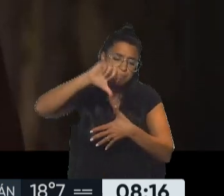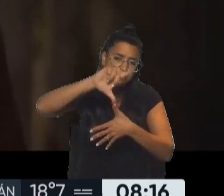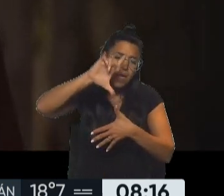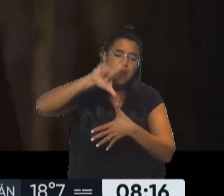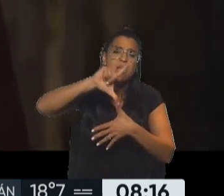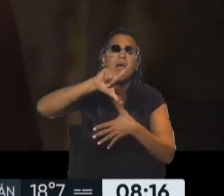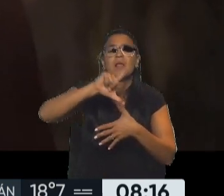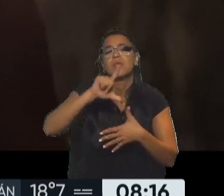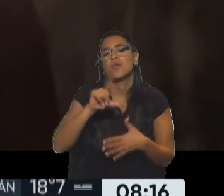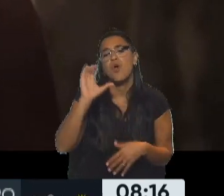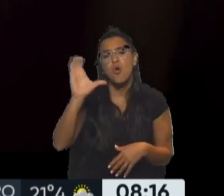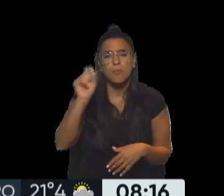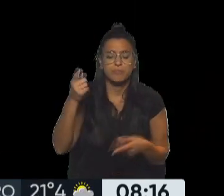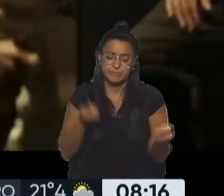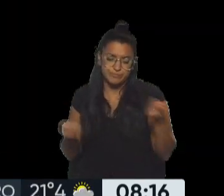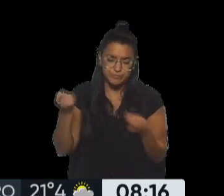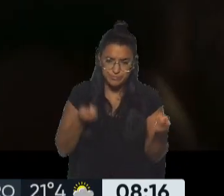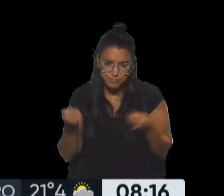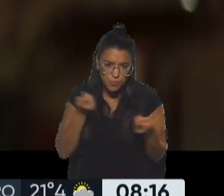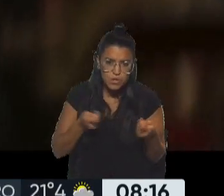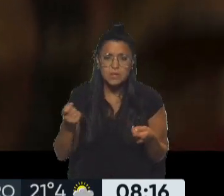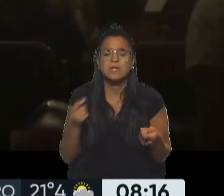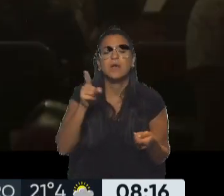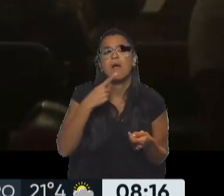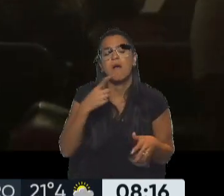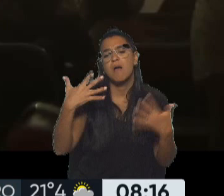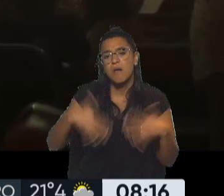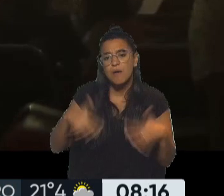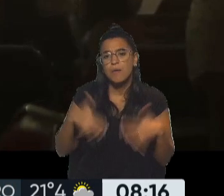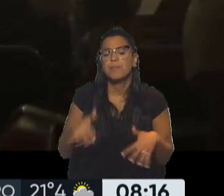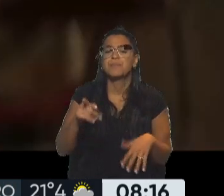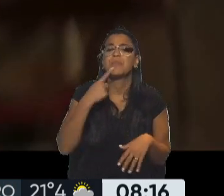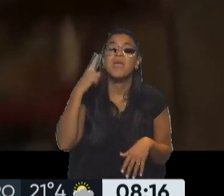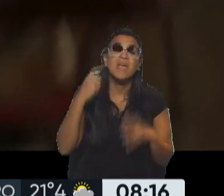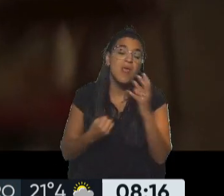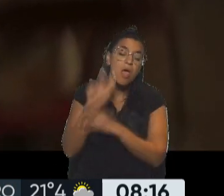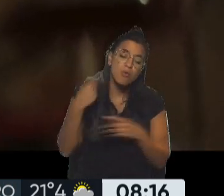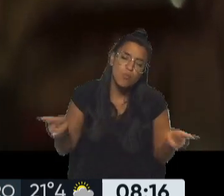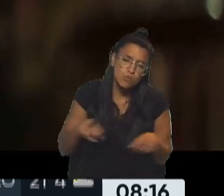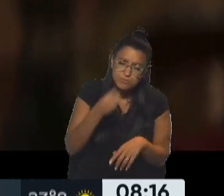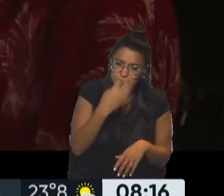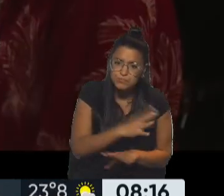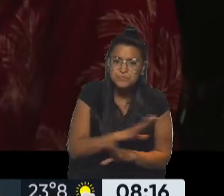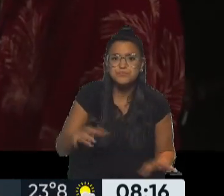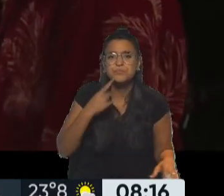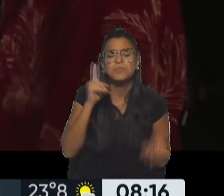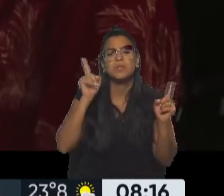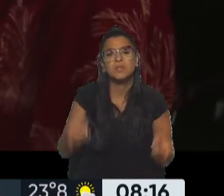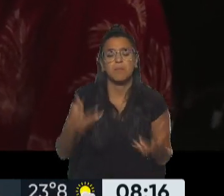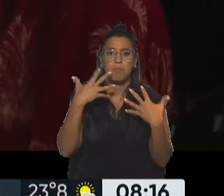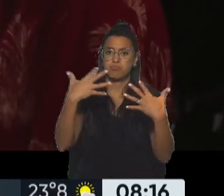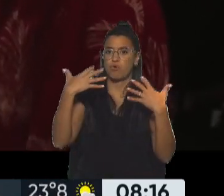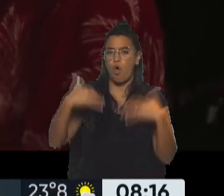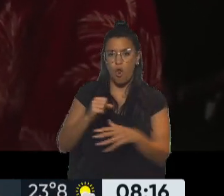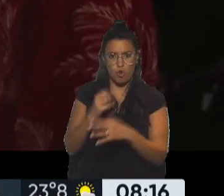fue estrella mundial de la salsa, gran héroe de la música folclórica de ese país, creador de un sonido único y dueño de una gran popularidad.